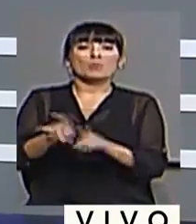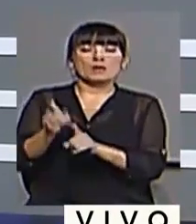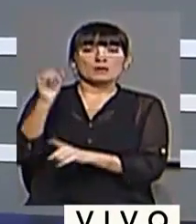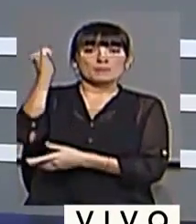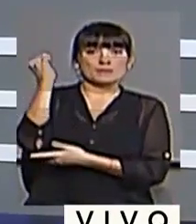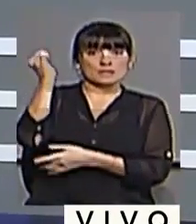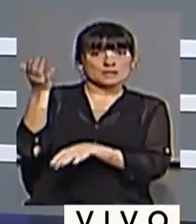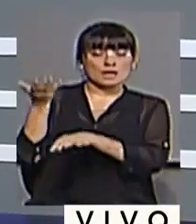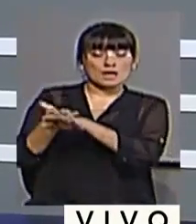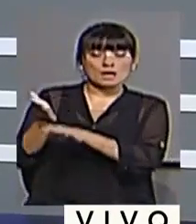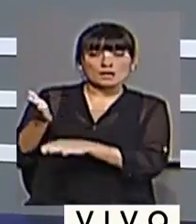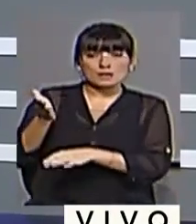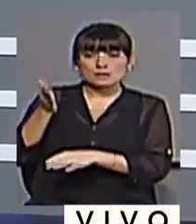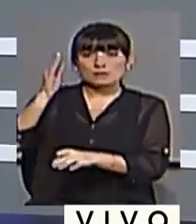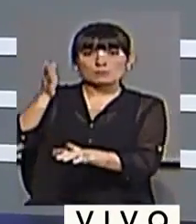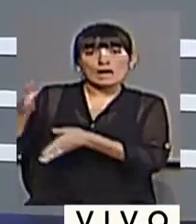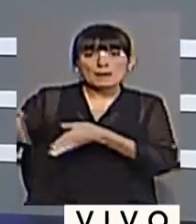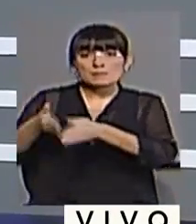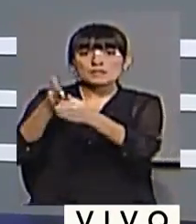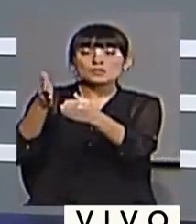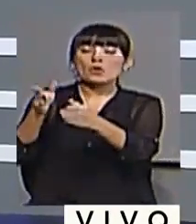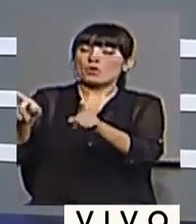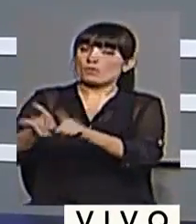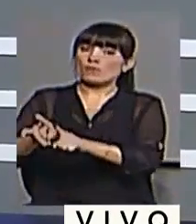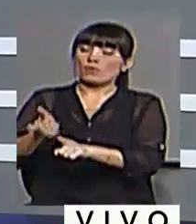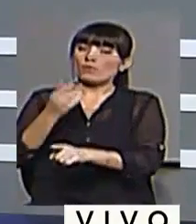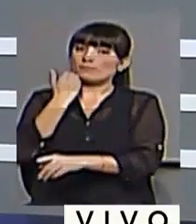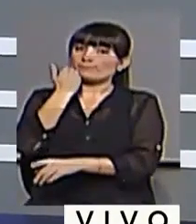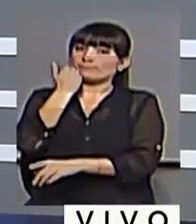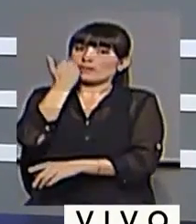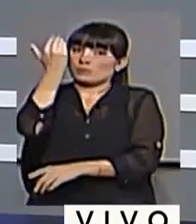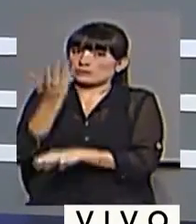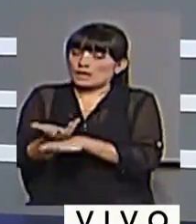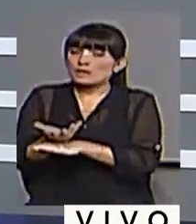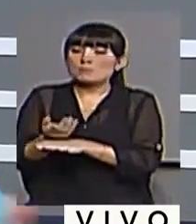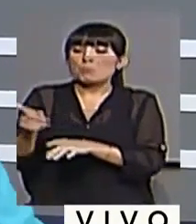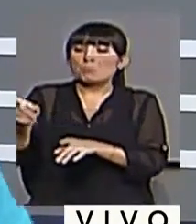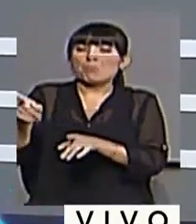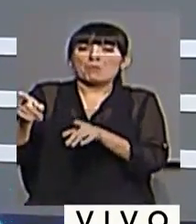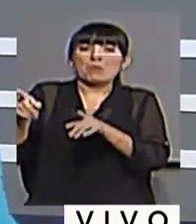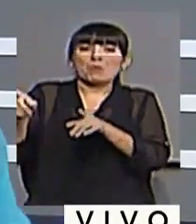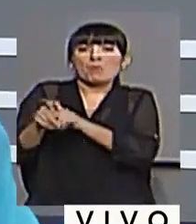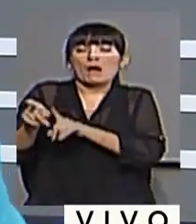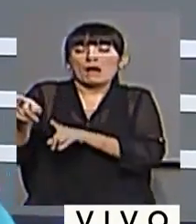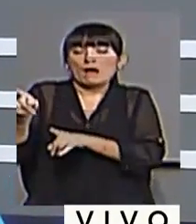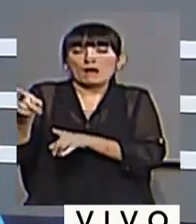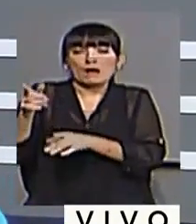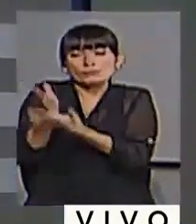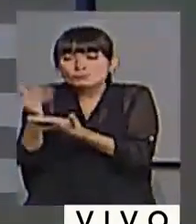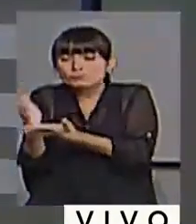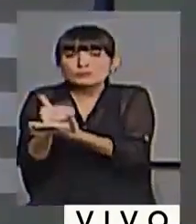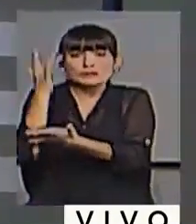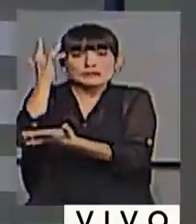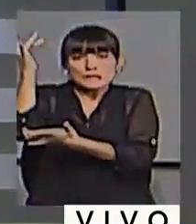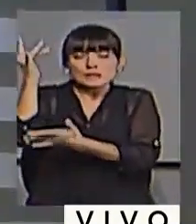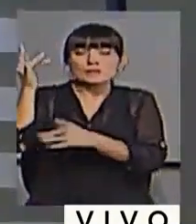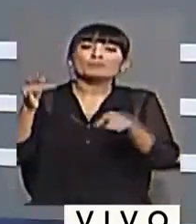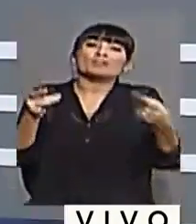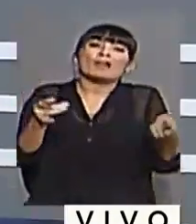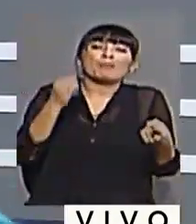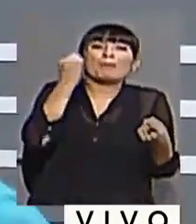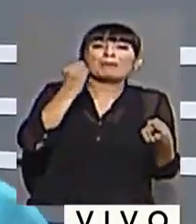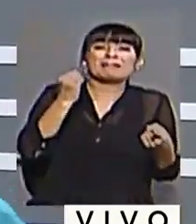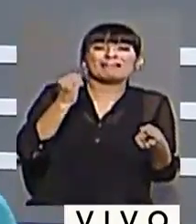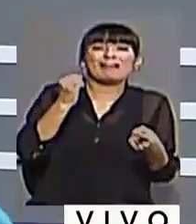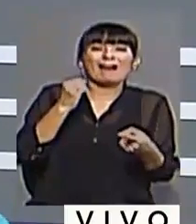inteligencia estratégica. Es decir, lo dijo esta semana. O sea, lo reconoce inteligente. Pero si Piñera no tiene un pelo ileso, eso lo sabemos todos. El problema es cuando se